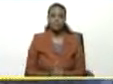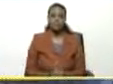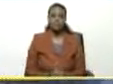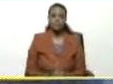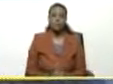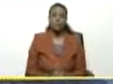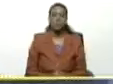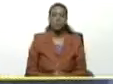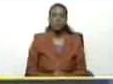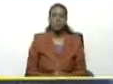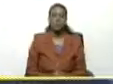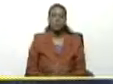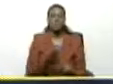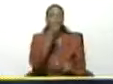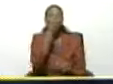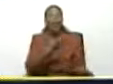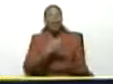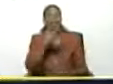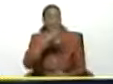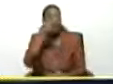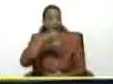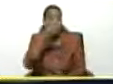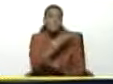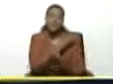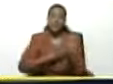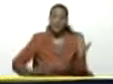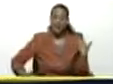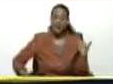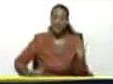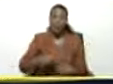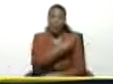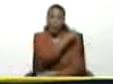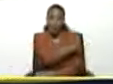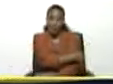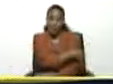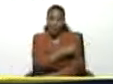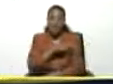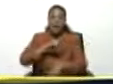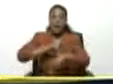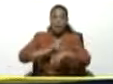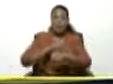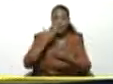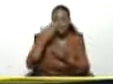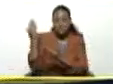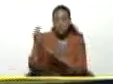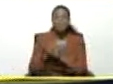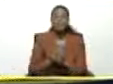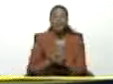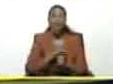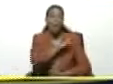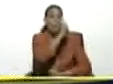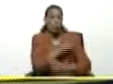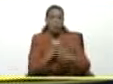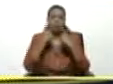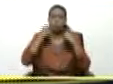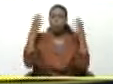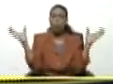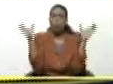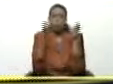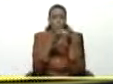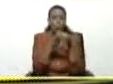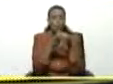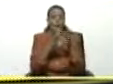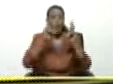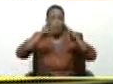usted Buenas tardes presidente nos encontramos aquí en el hospital doctor Tulio López Ramírez El Poder popular organizado